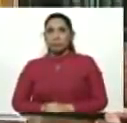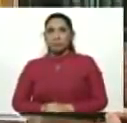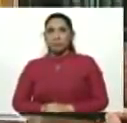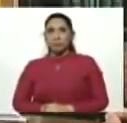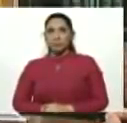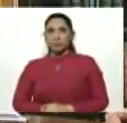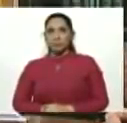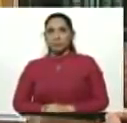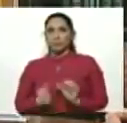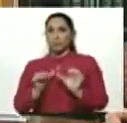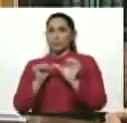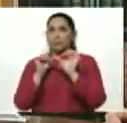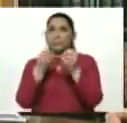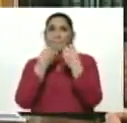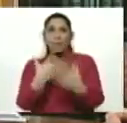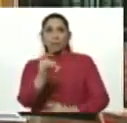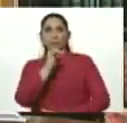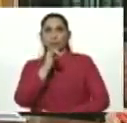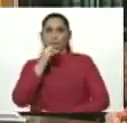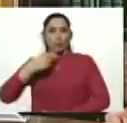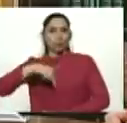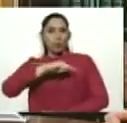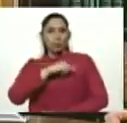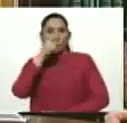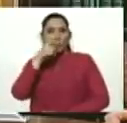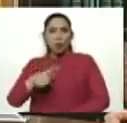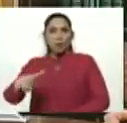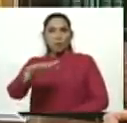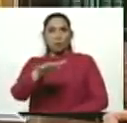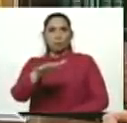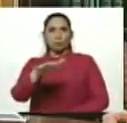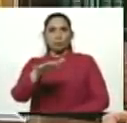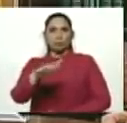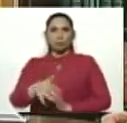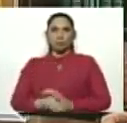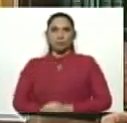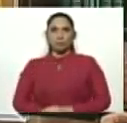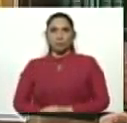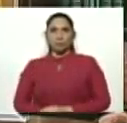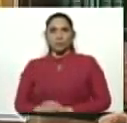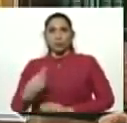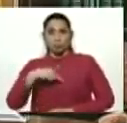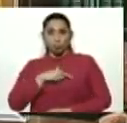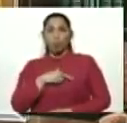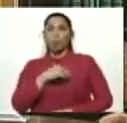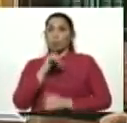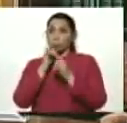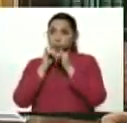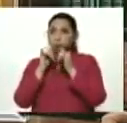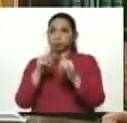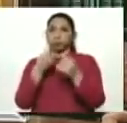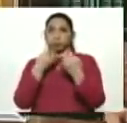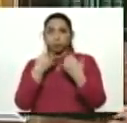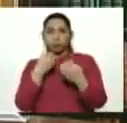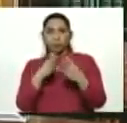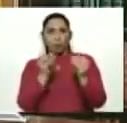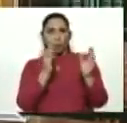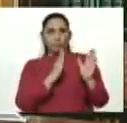Hay que mantener bien informado a nuestro pueblo. Lo hemos mantenido bien informado en todas estas